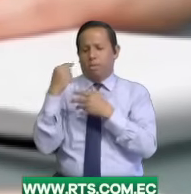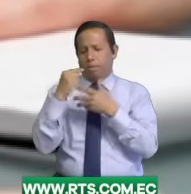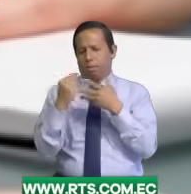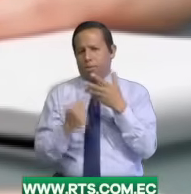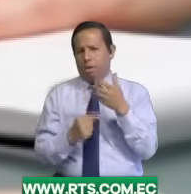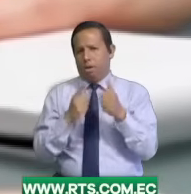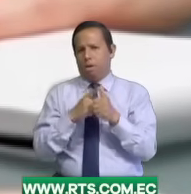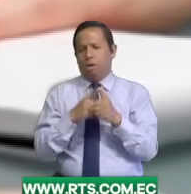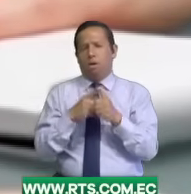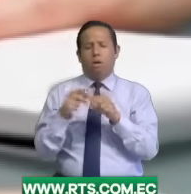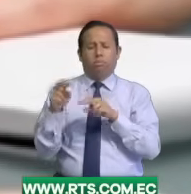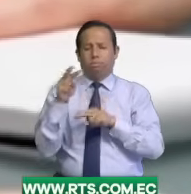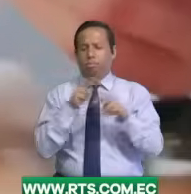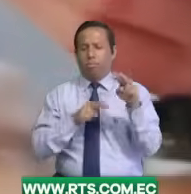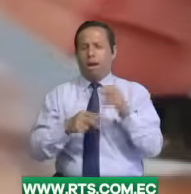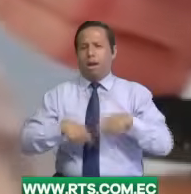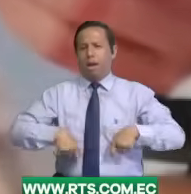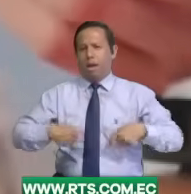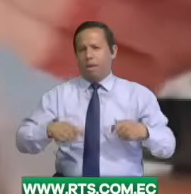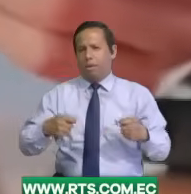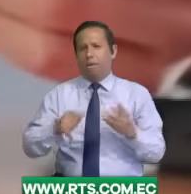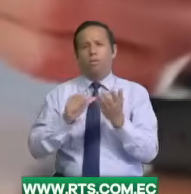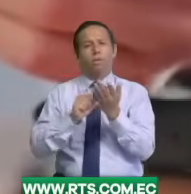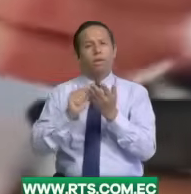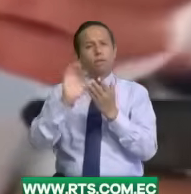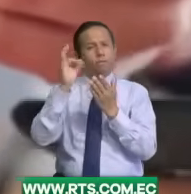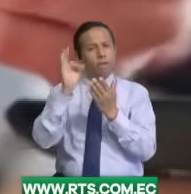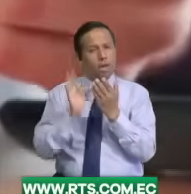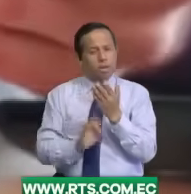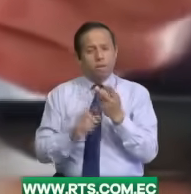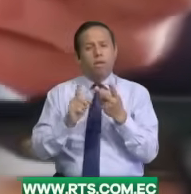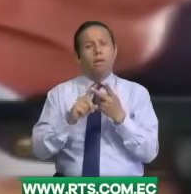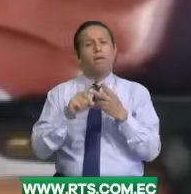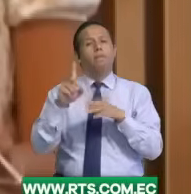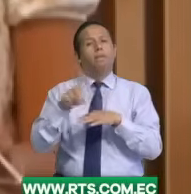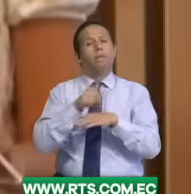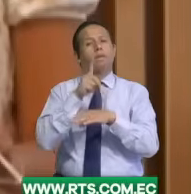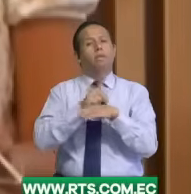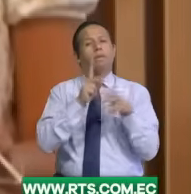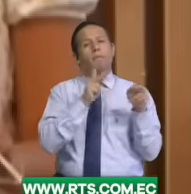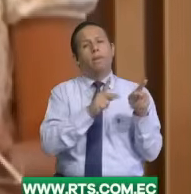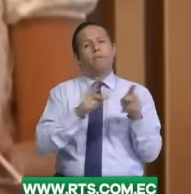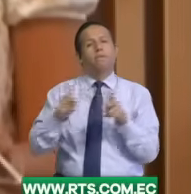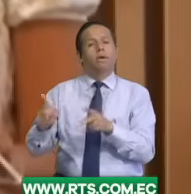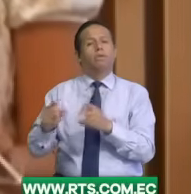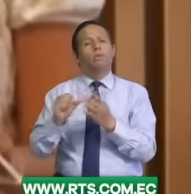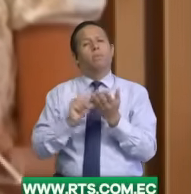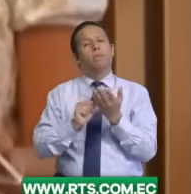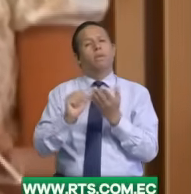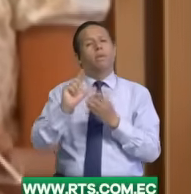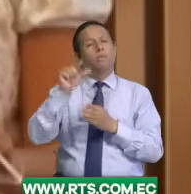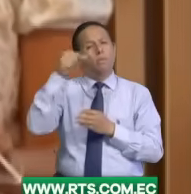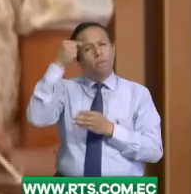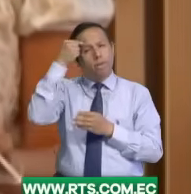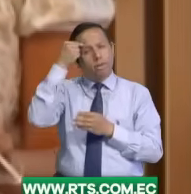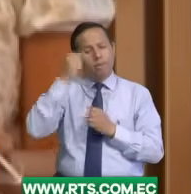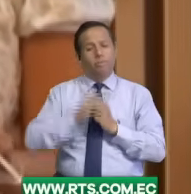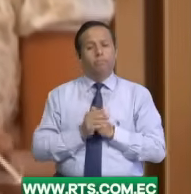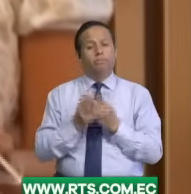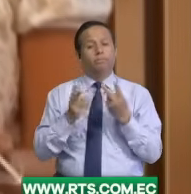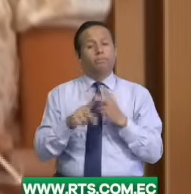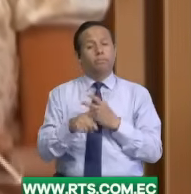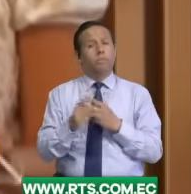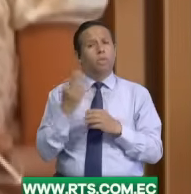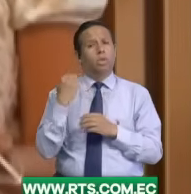como analista de gastos en el Ministerio de Finanzas y directora de planificación en el Ministerio de Gobierno. Además,